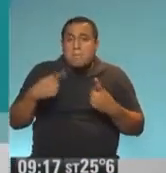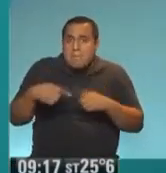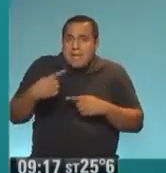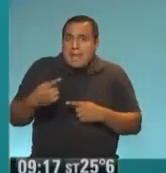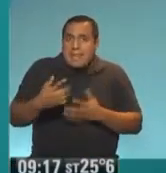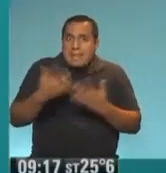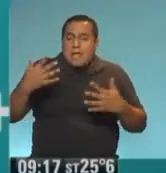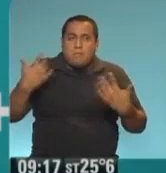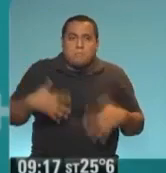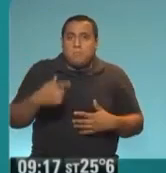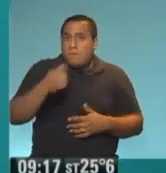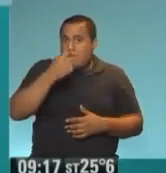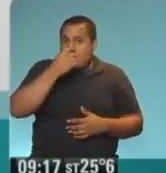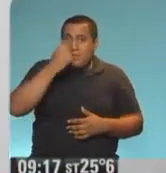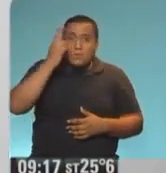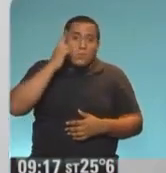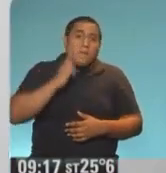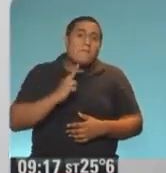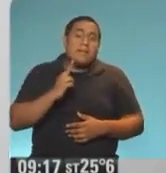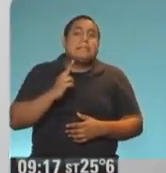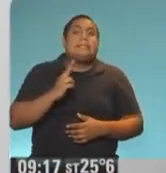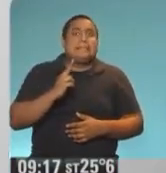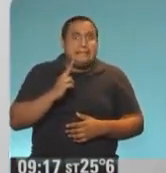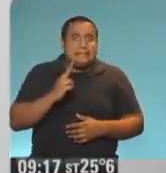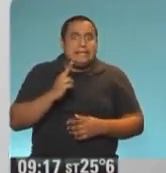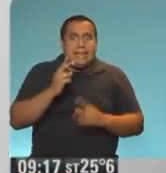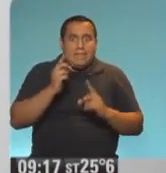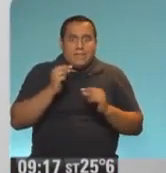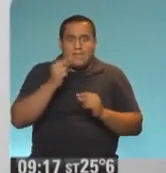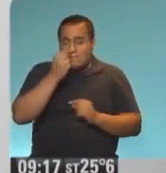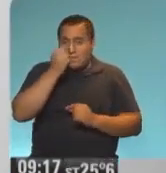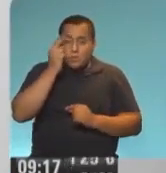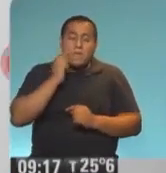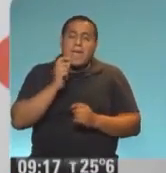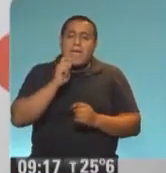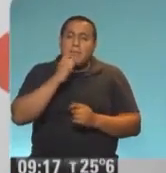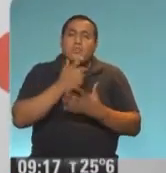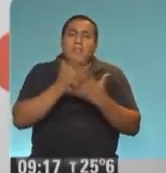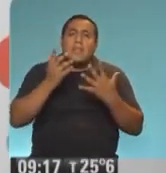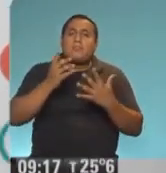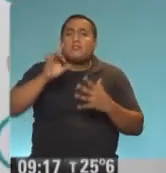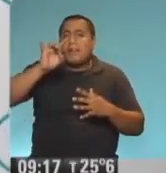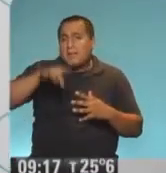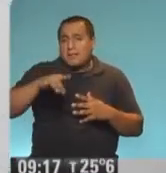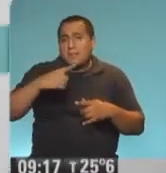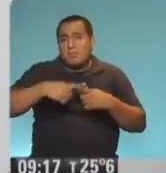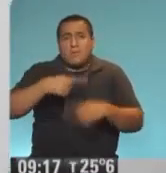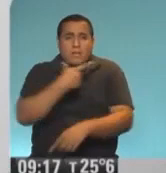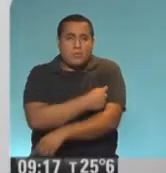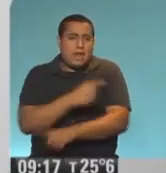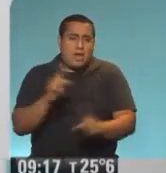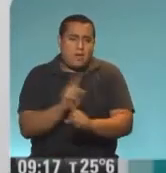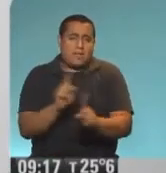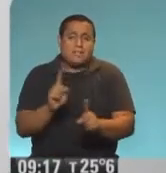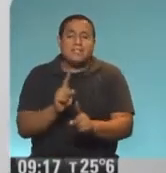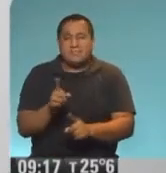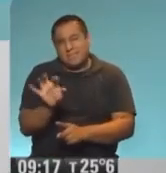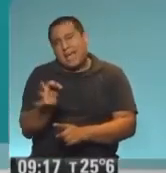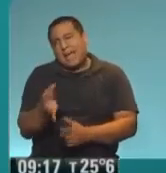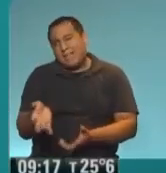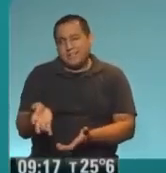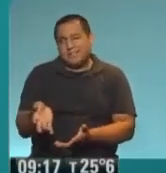día, el 29 de, creo que va a ser un hermoso día, no solo por esto, creo yo. Usted sabe de qué me